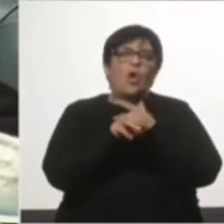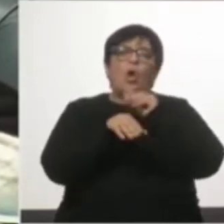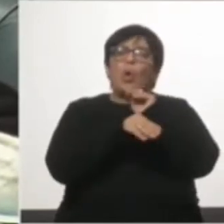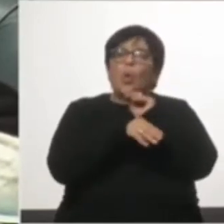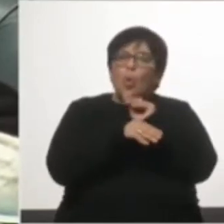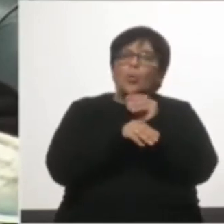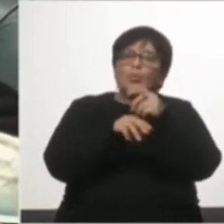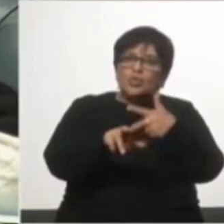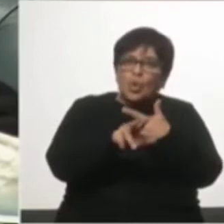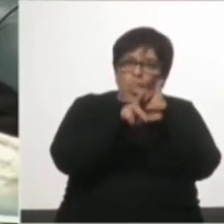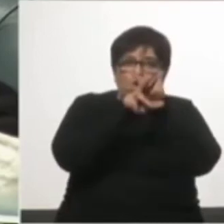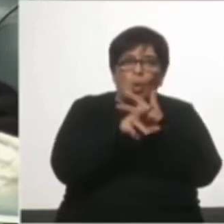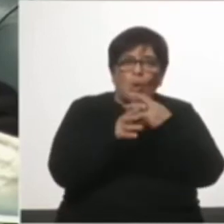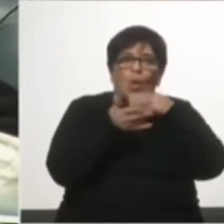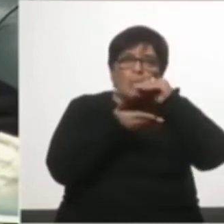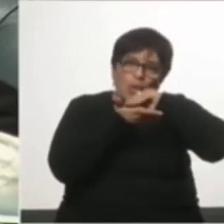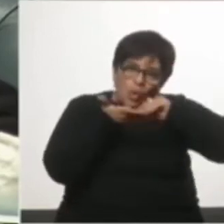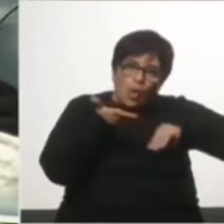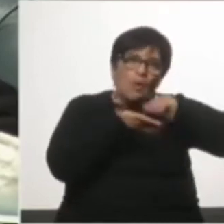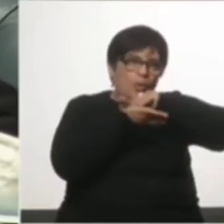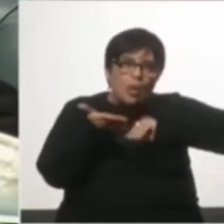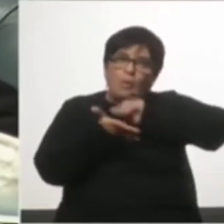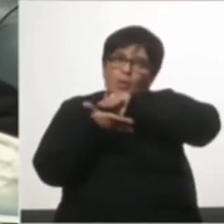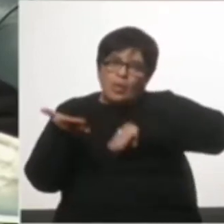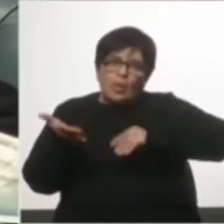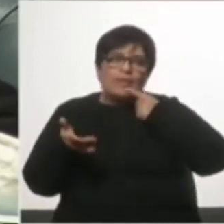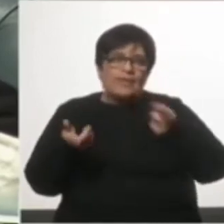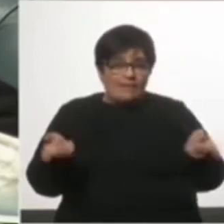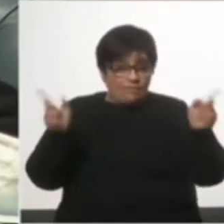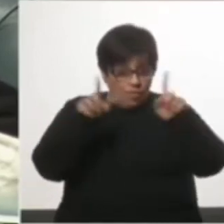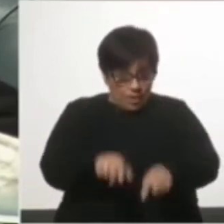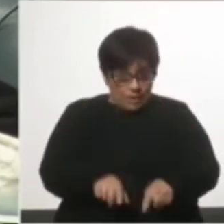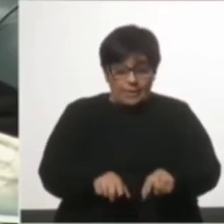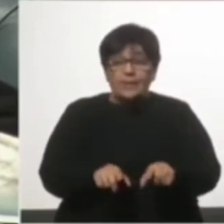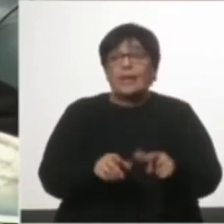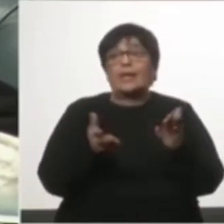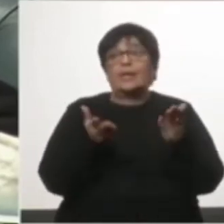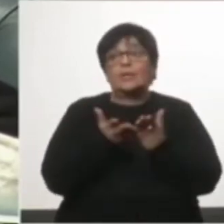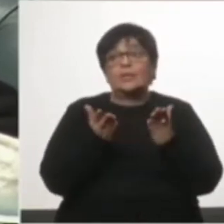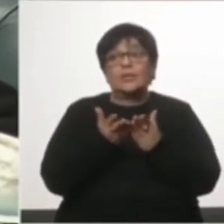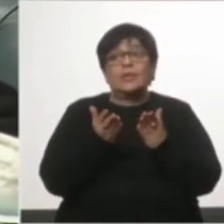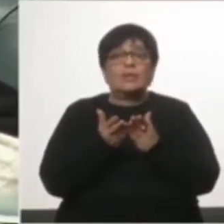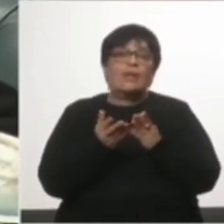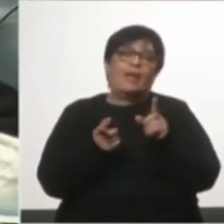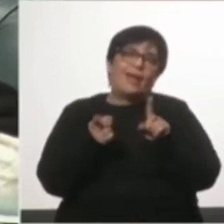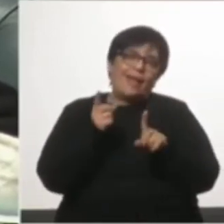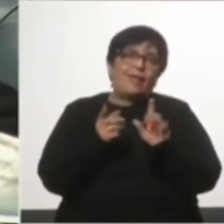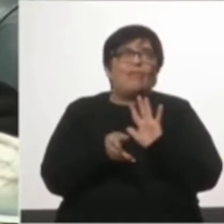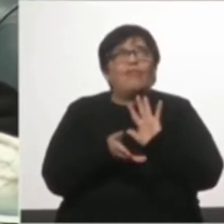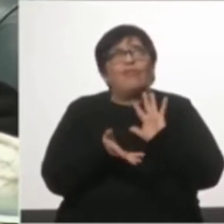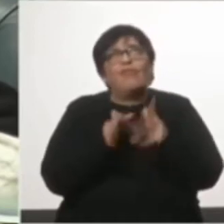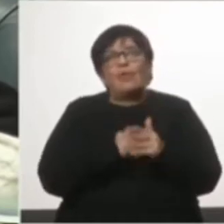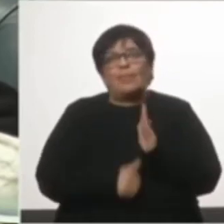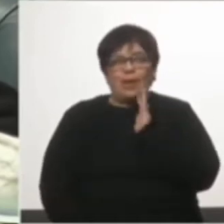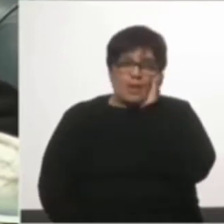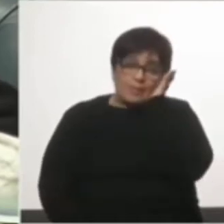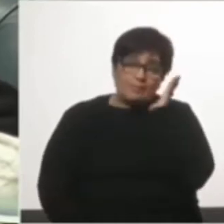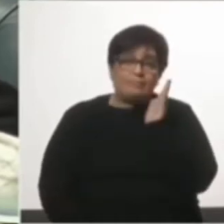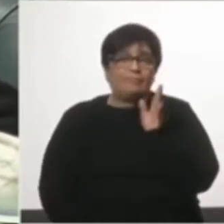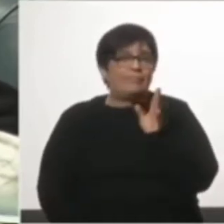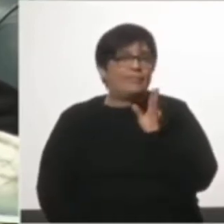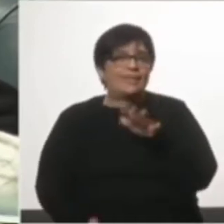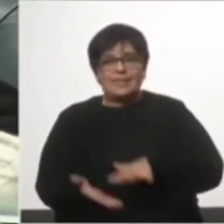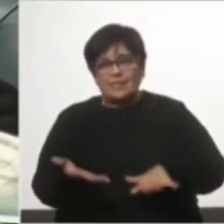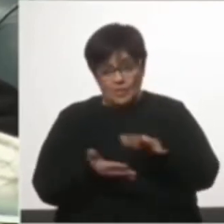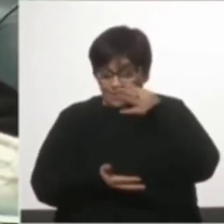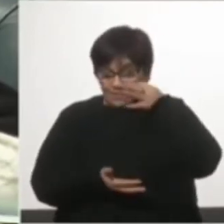los protocolos sectorizados, la vuelta a la presencialidad, adormecía otra realidad, la de